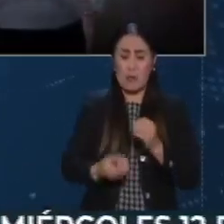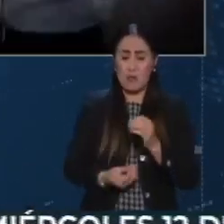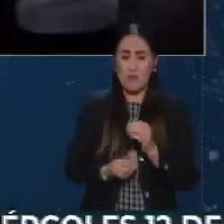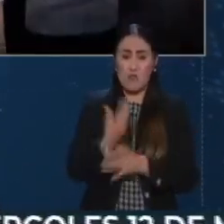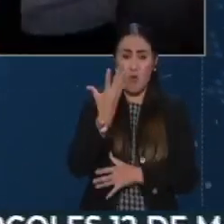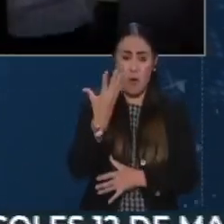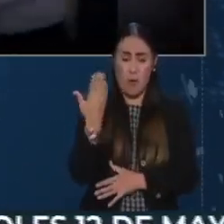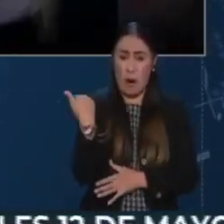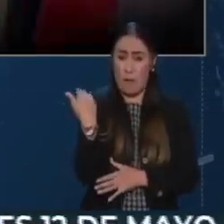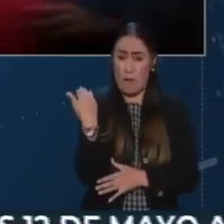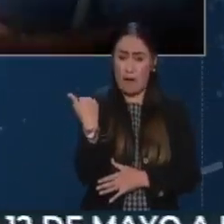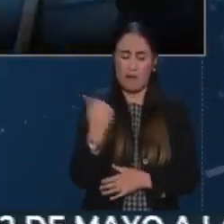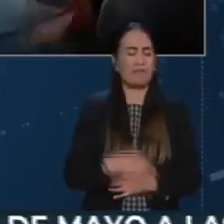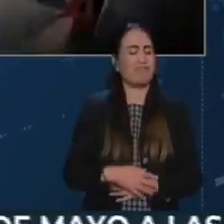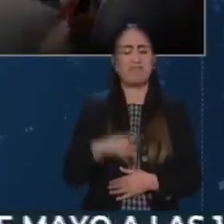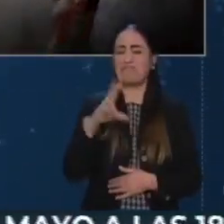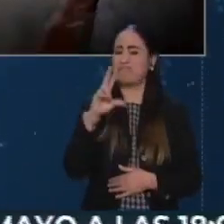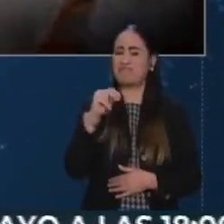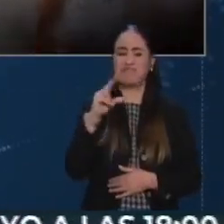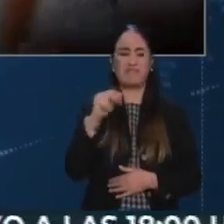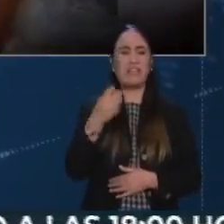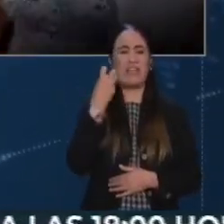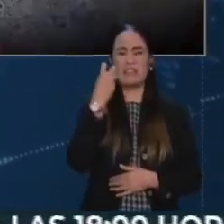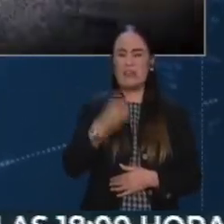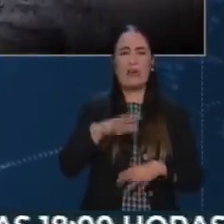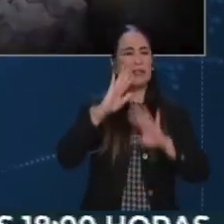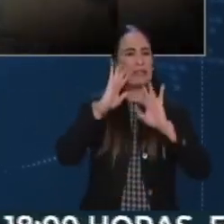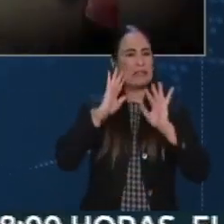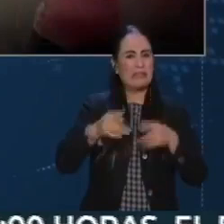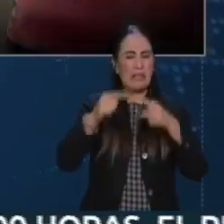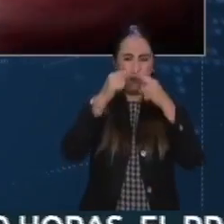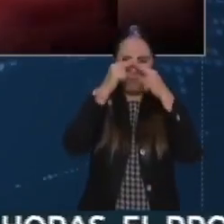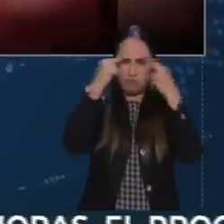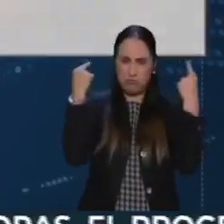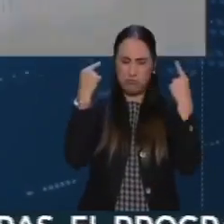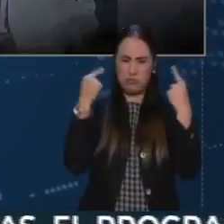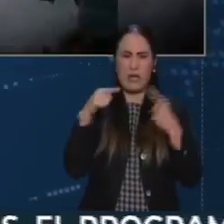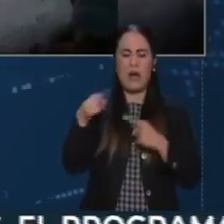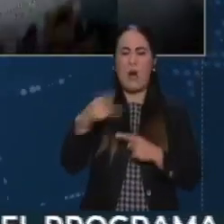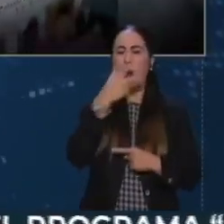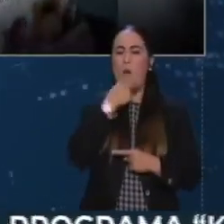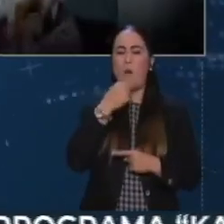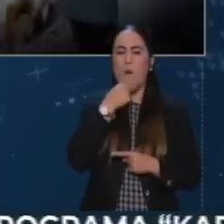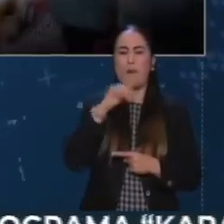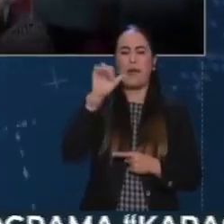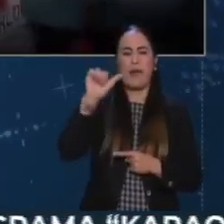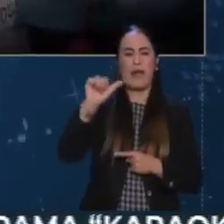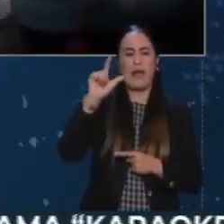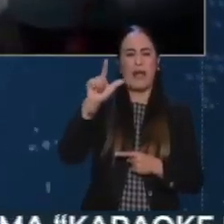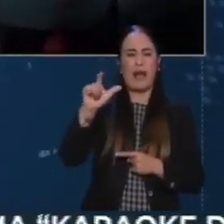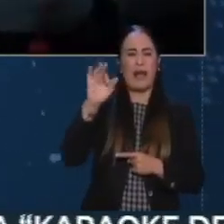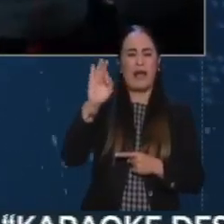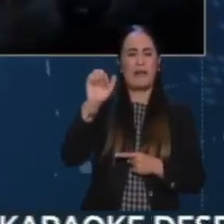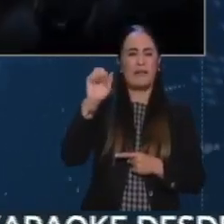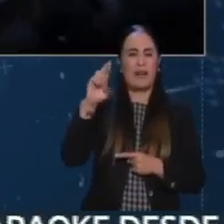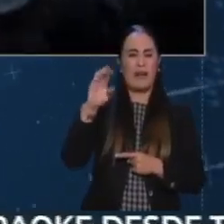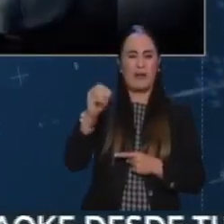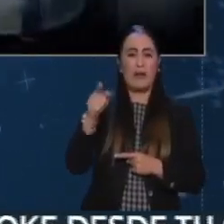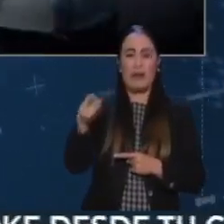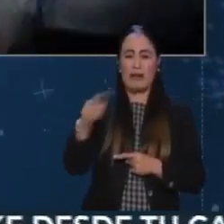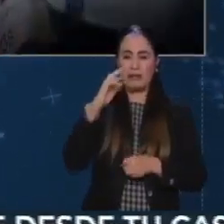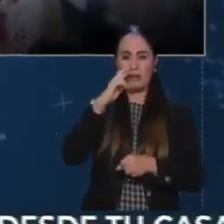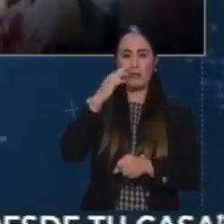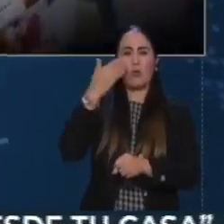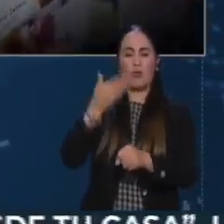un fenómeno en el cual estamos viendo la punta del iceberg en esta administración de Enrique Alfaro, a la que le ha tocado enfrentar